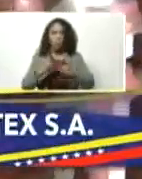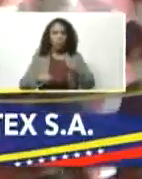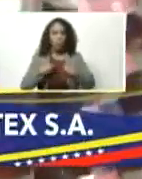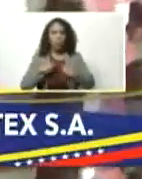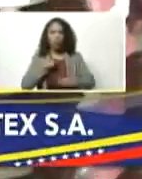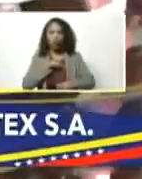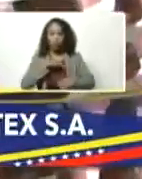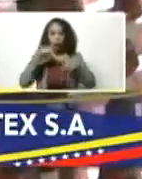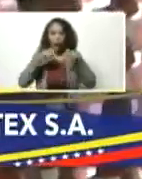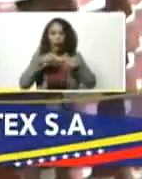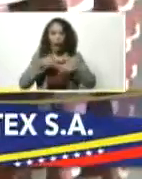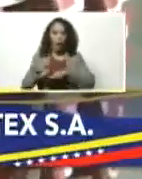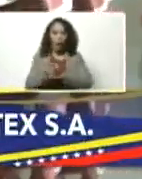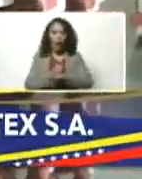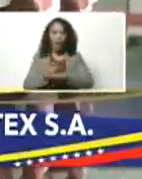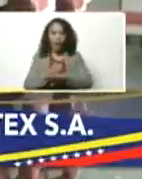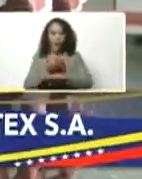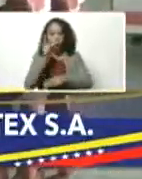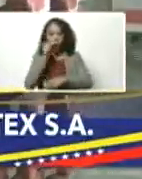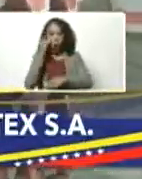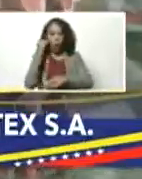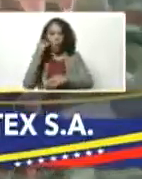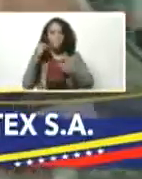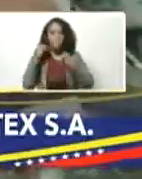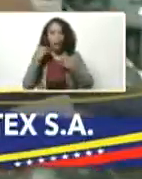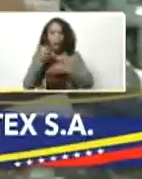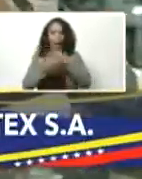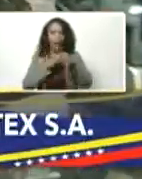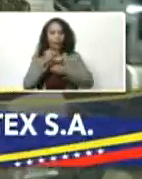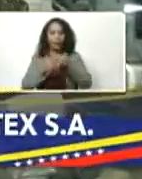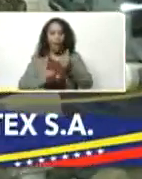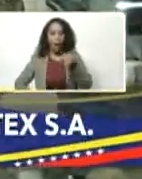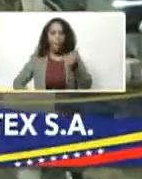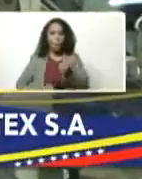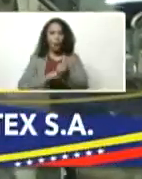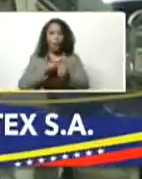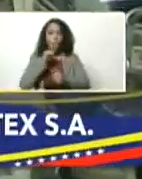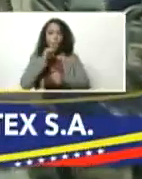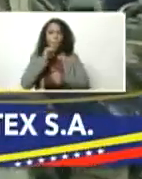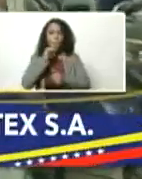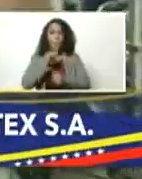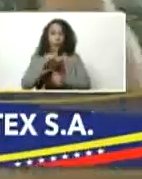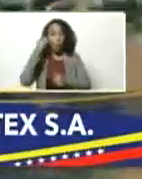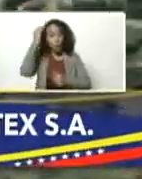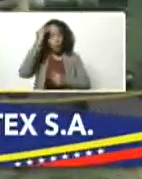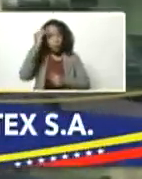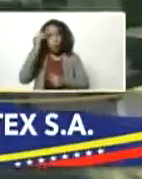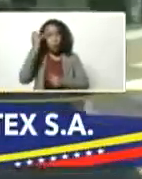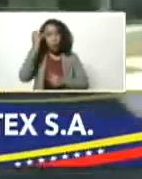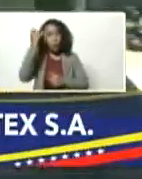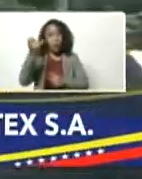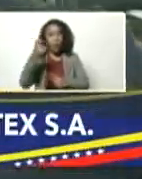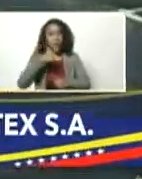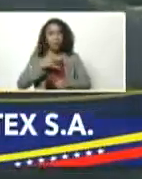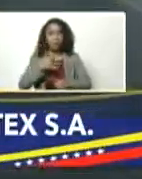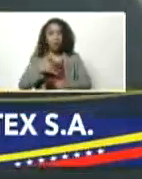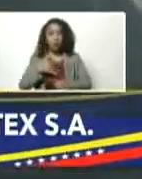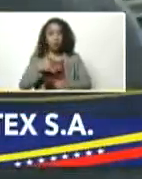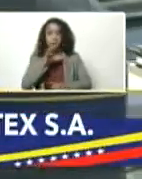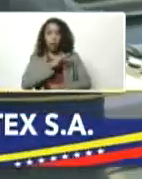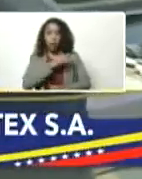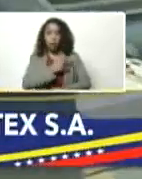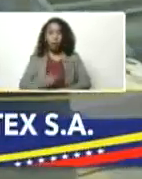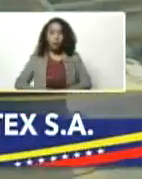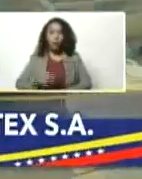nosotros estamos aquí como gobernadores para atajar todas esas malas ideas, todos esos malos pensamientos y sentimientos, señor presidente,